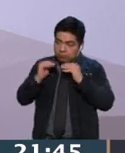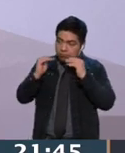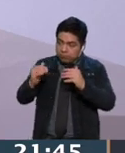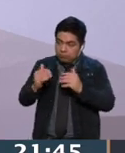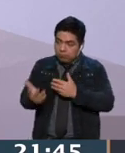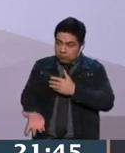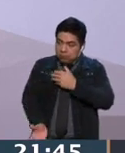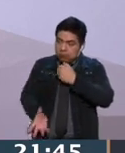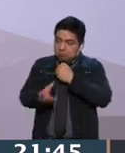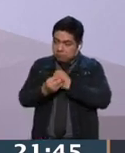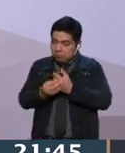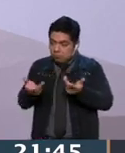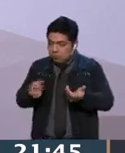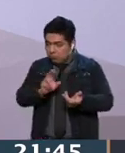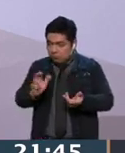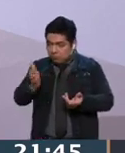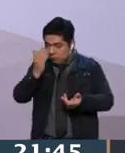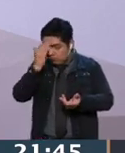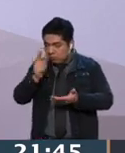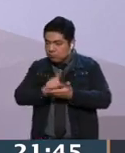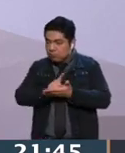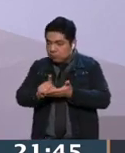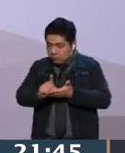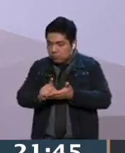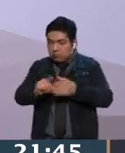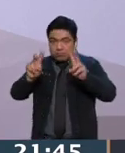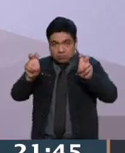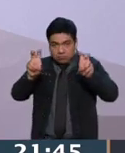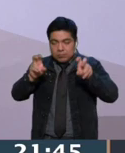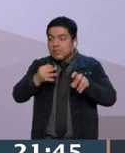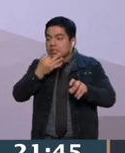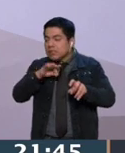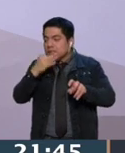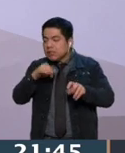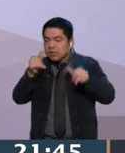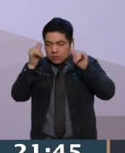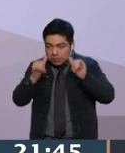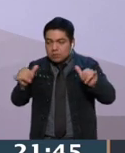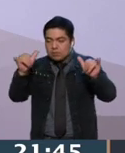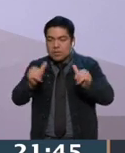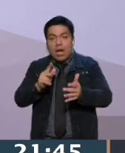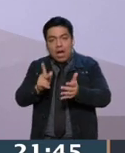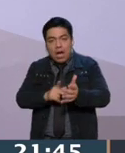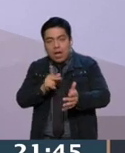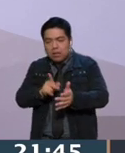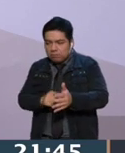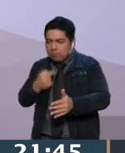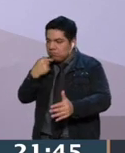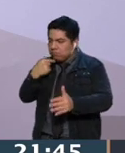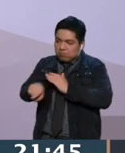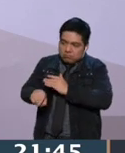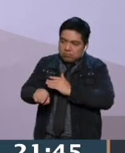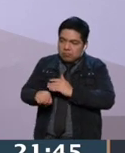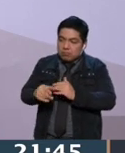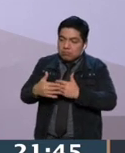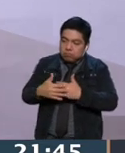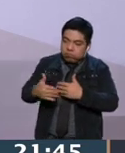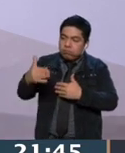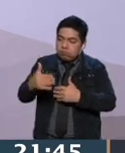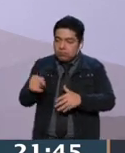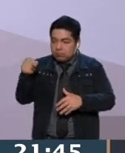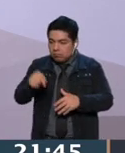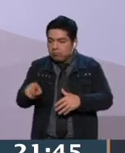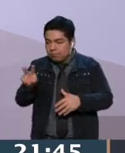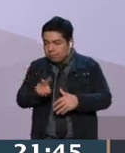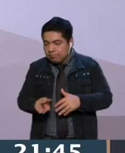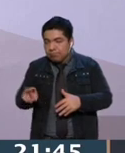Nación ya había reconocido su derecho a realizar la llamada fiesta taurina, por lo que interpondrán un recurso de queja que podría resolverse este mismo